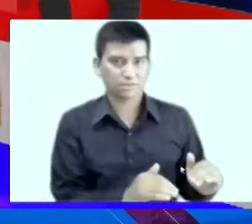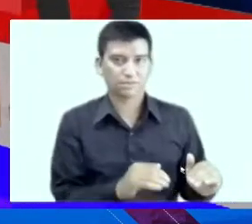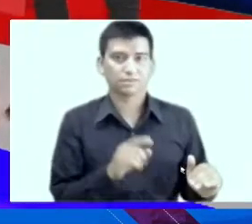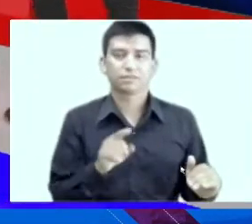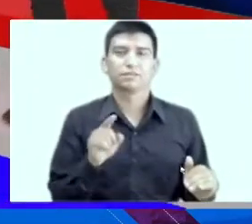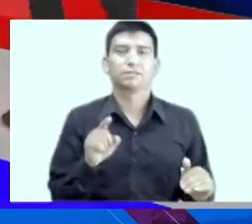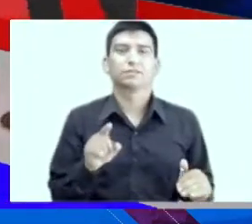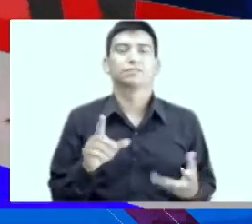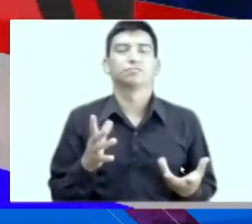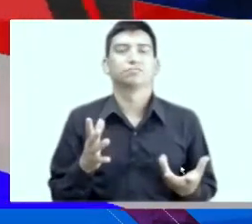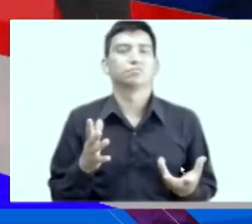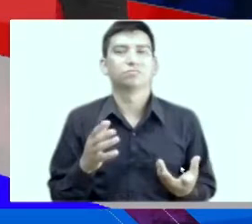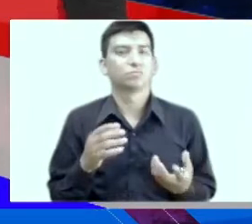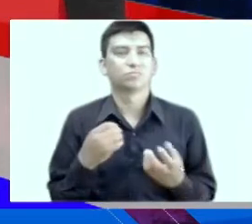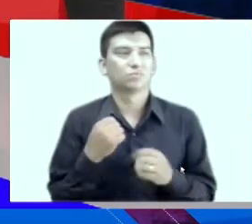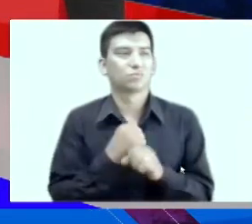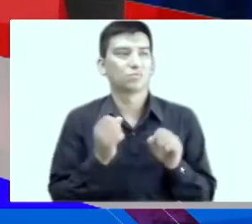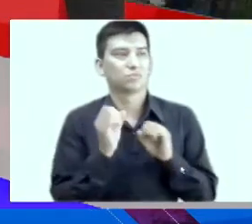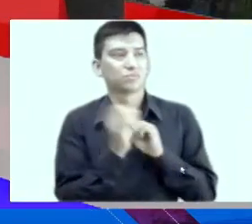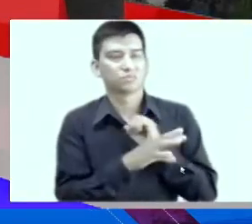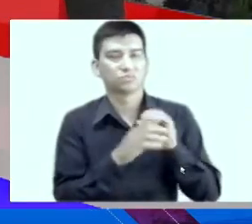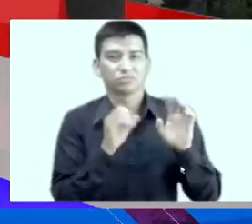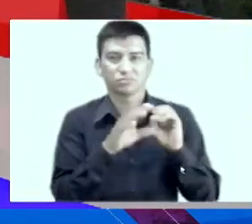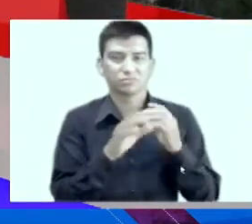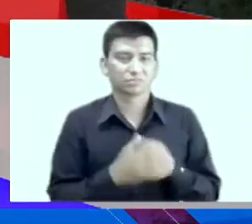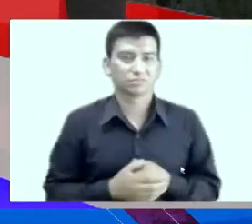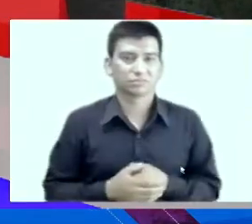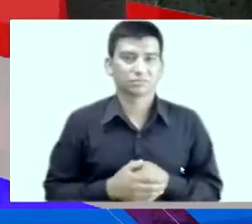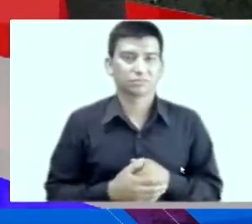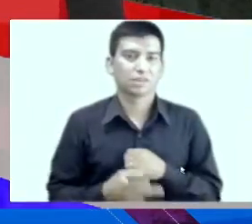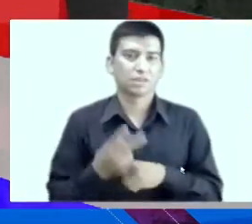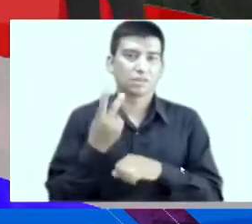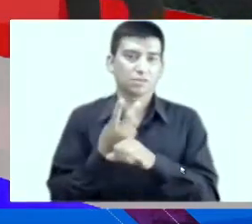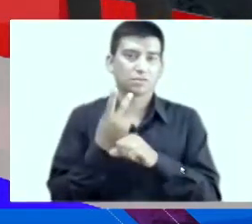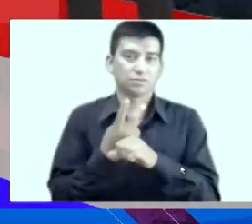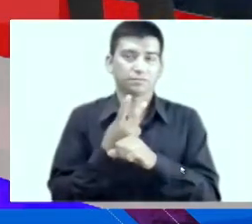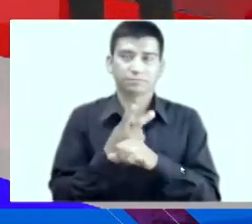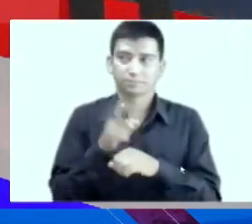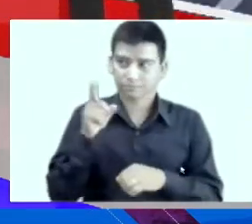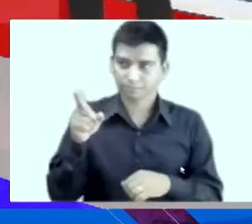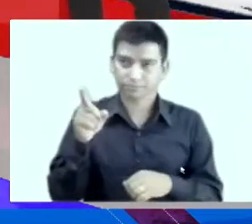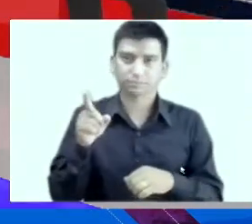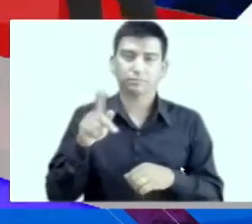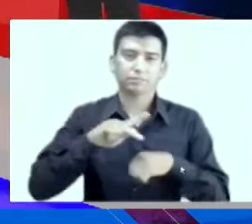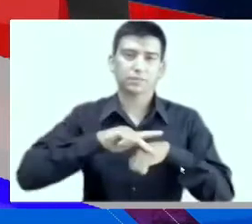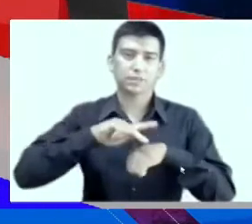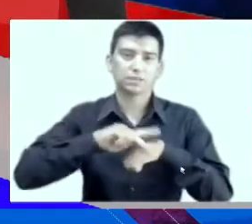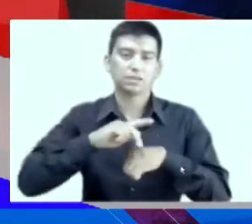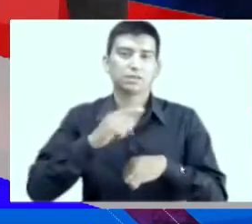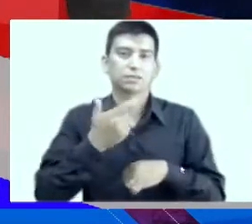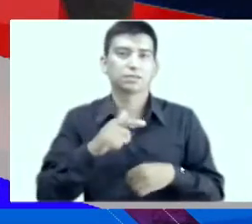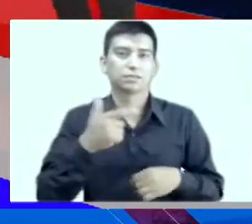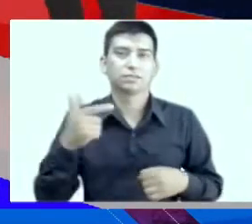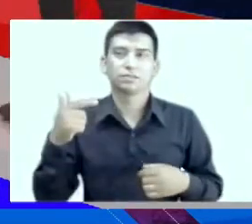mercadería, el producto. Muchas veces en el caso del combustible. Y dos, fíjense ustedes que también nos encontramos con que Paraguay no tiene la capacidad de